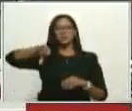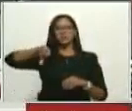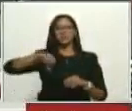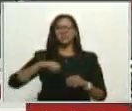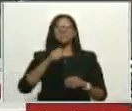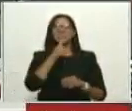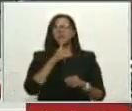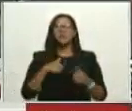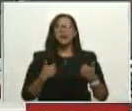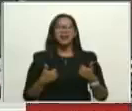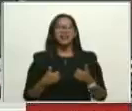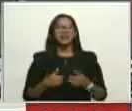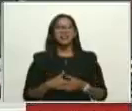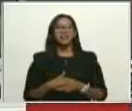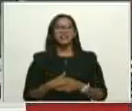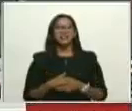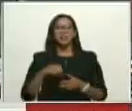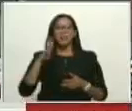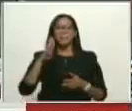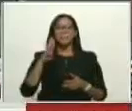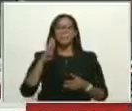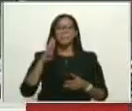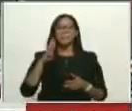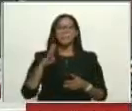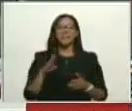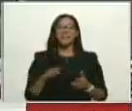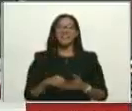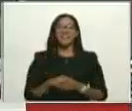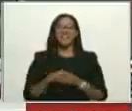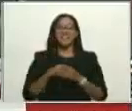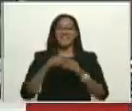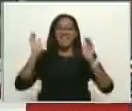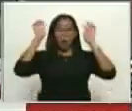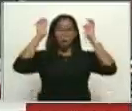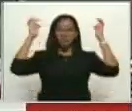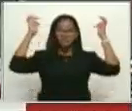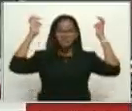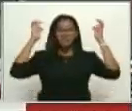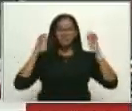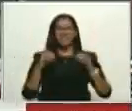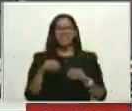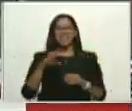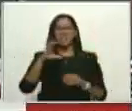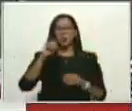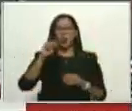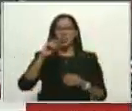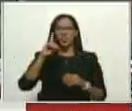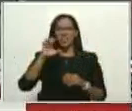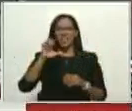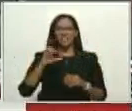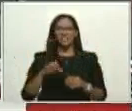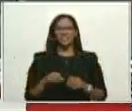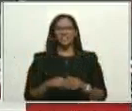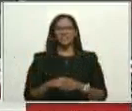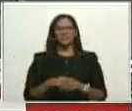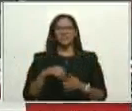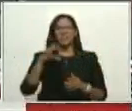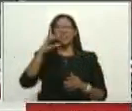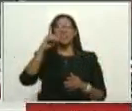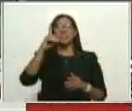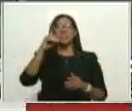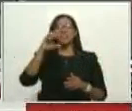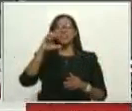¿Quién más? Benjamín Rauseo, presidente. El Conde del Guácharo. De Elsa. ¿Qué tal?